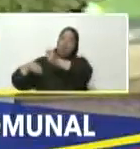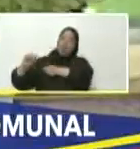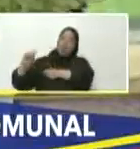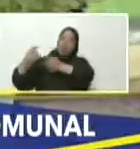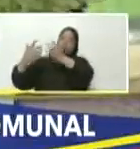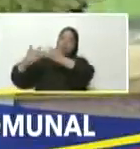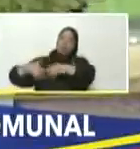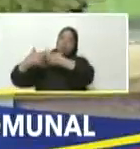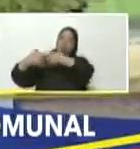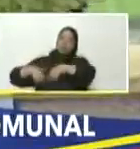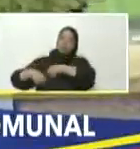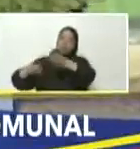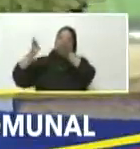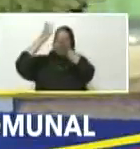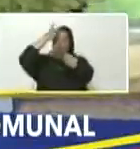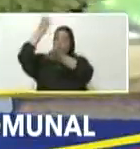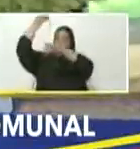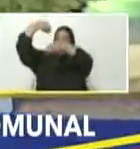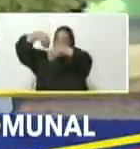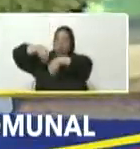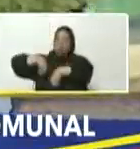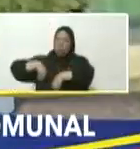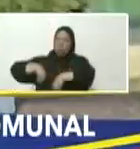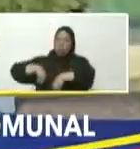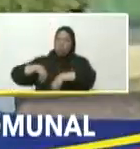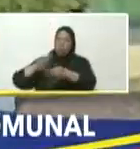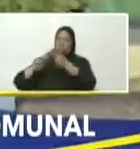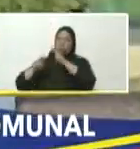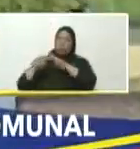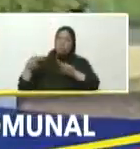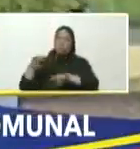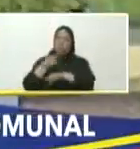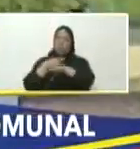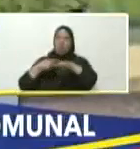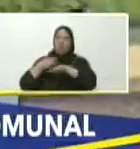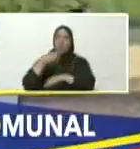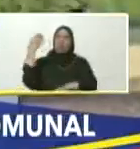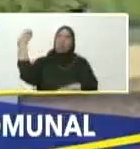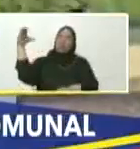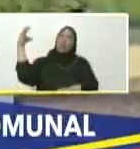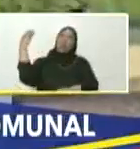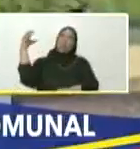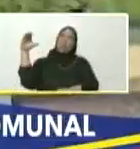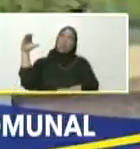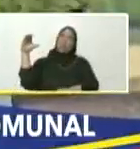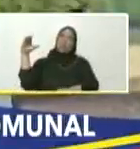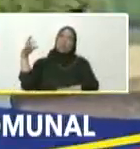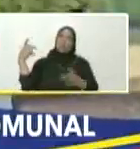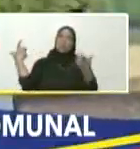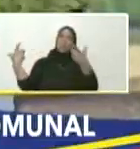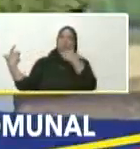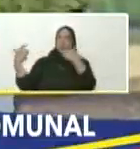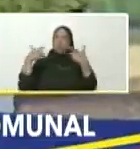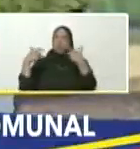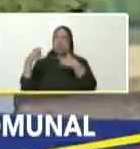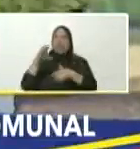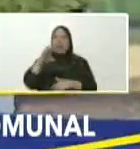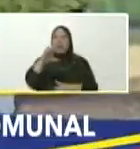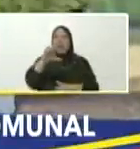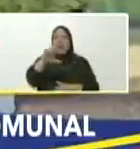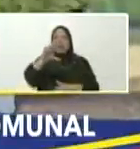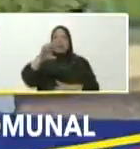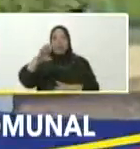y de los acuerdos de paz del gobierno colombiano con la guerrilla de ln